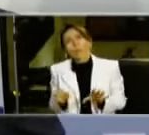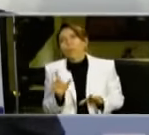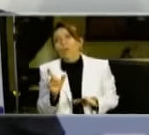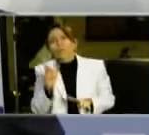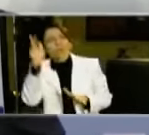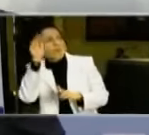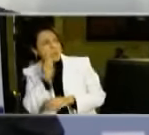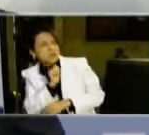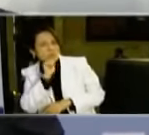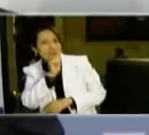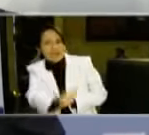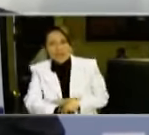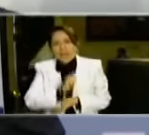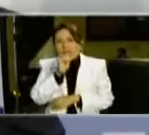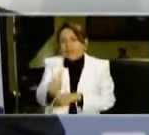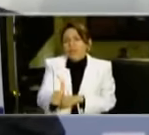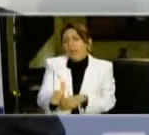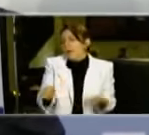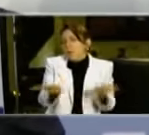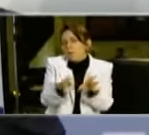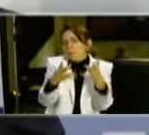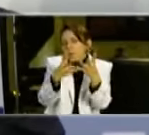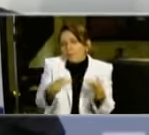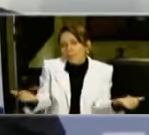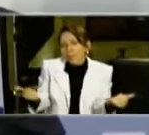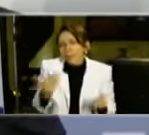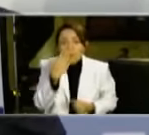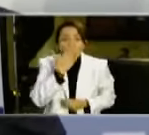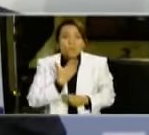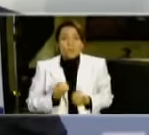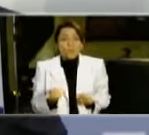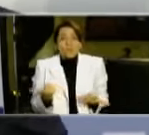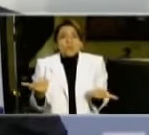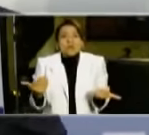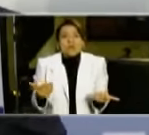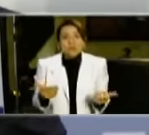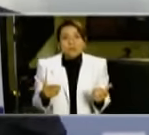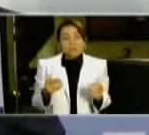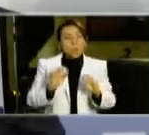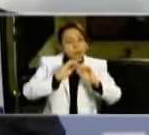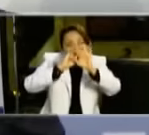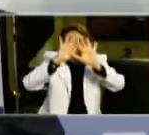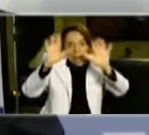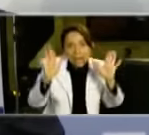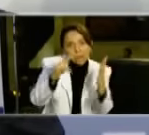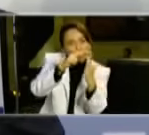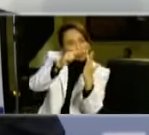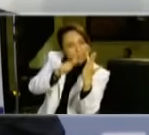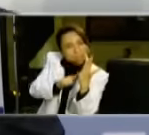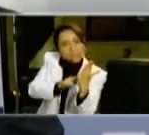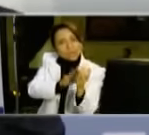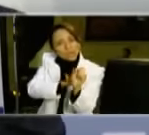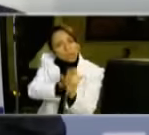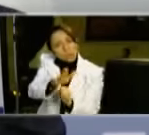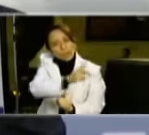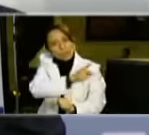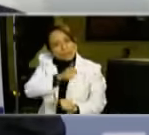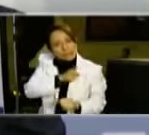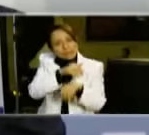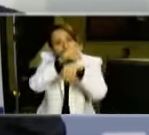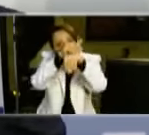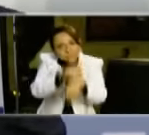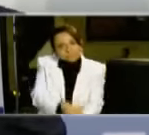ningún mecanismo supranacional que dirima los problemas económicos que pueden surgir entre unas y otras naciones. Cuestión que es